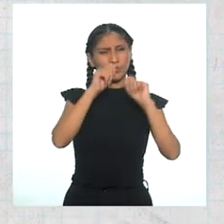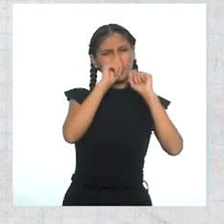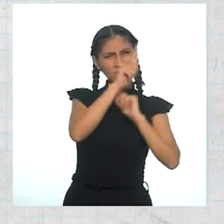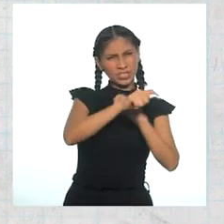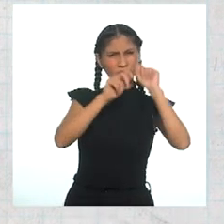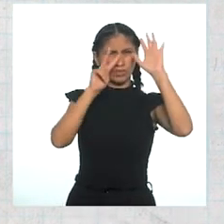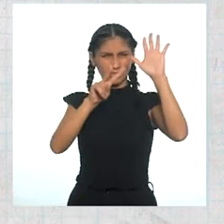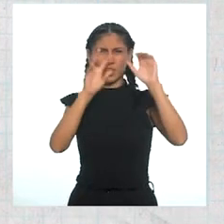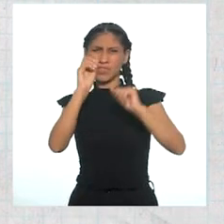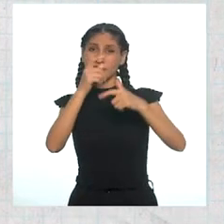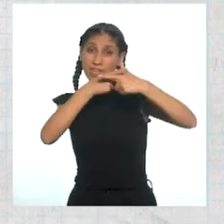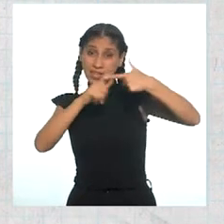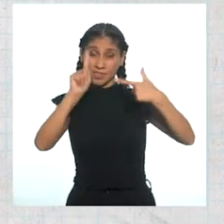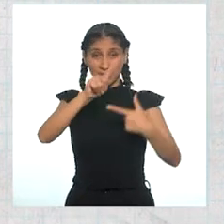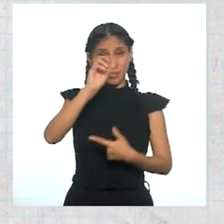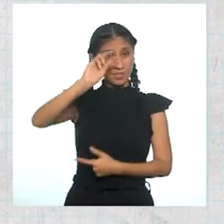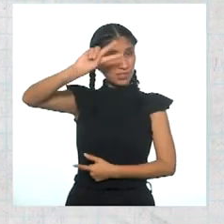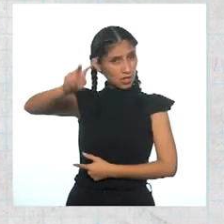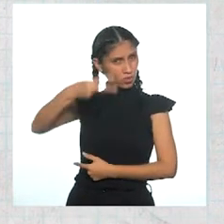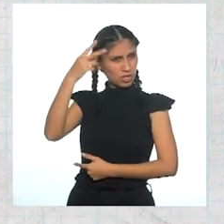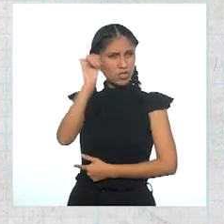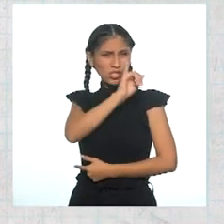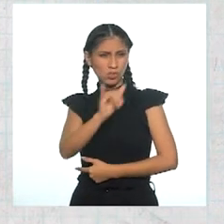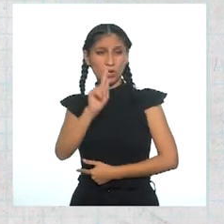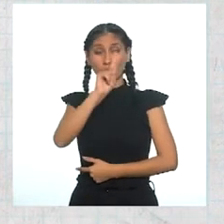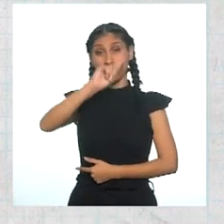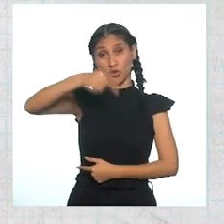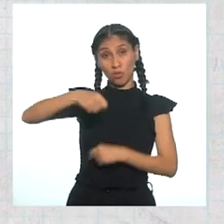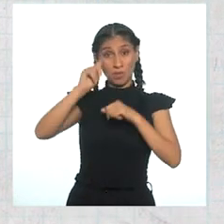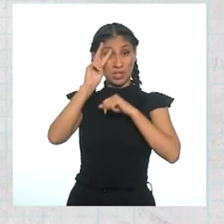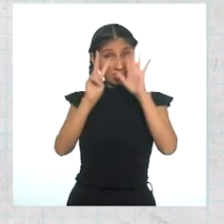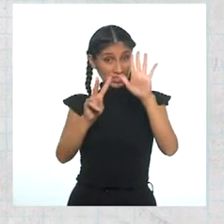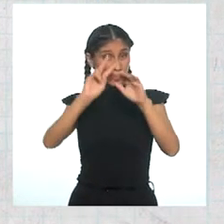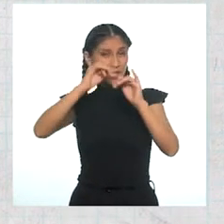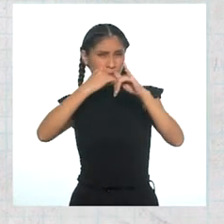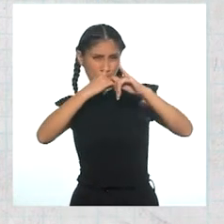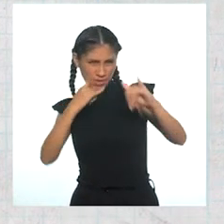entre 10 al cuadrado, que es igual a 1,7